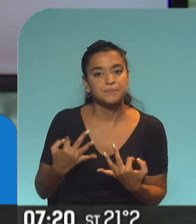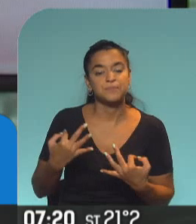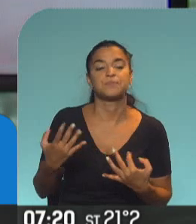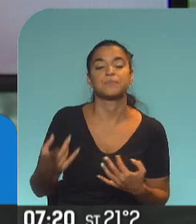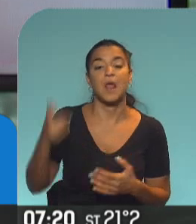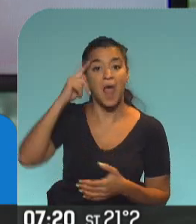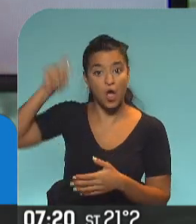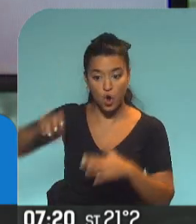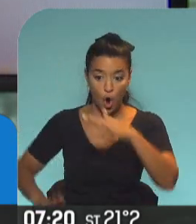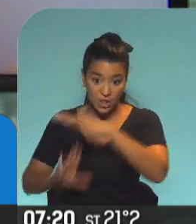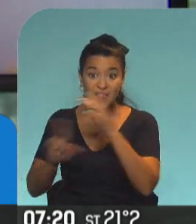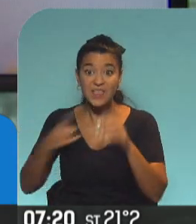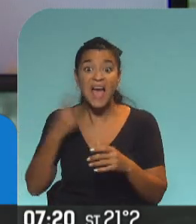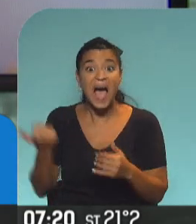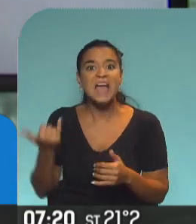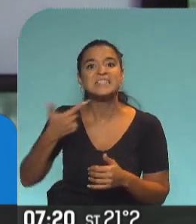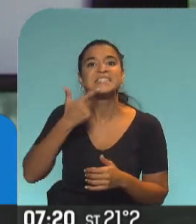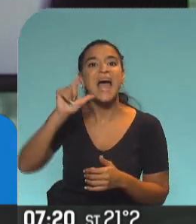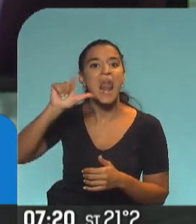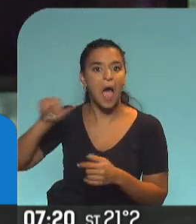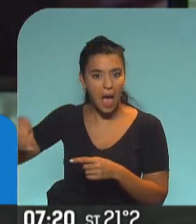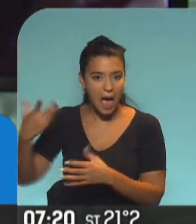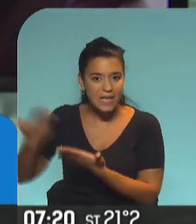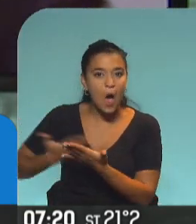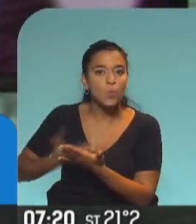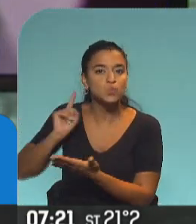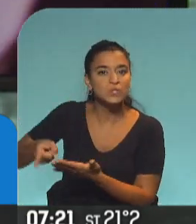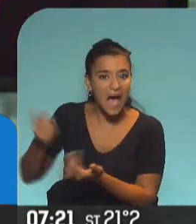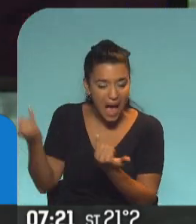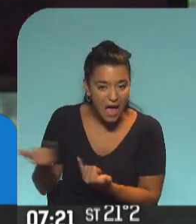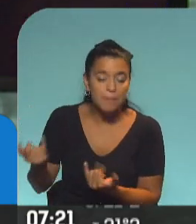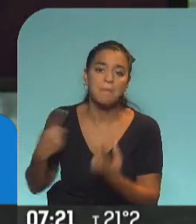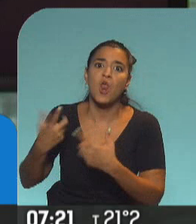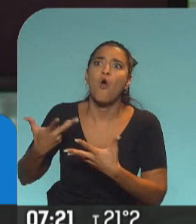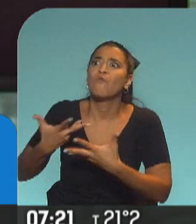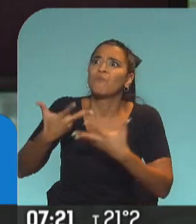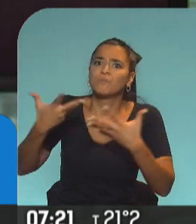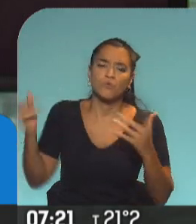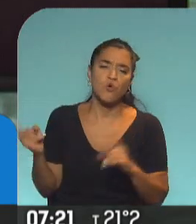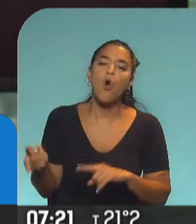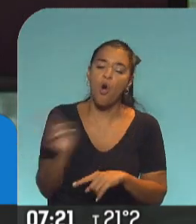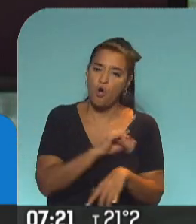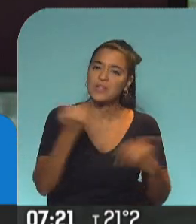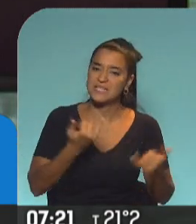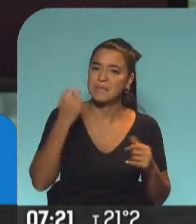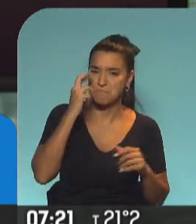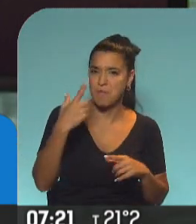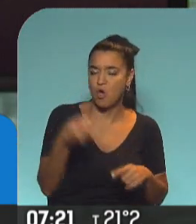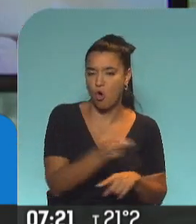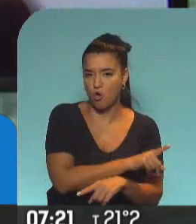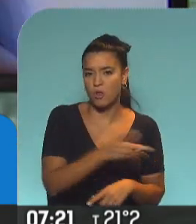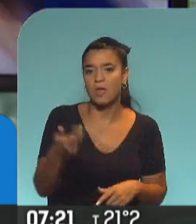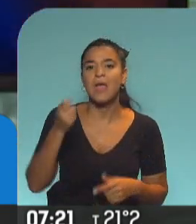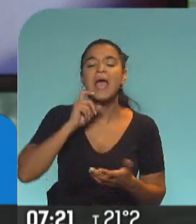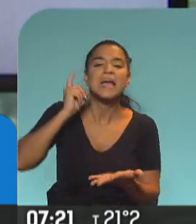de las causas de Milagro Sala, pero es probablemente la menos trascendente en términos de cuantía de la condena. Es una